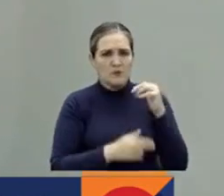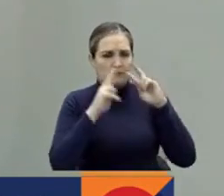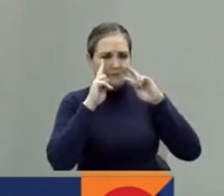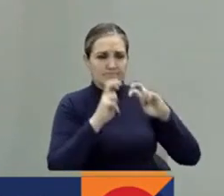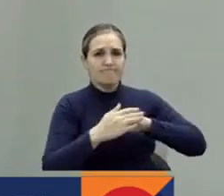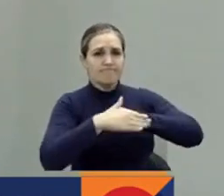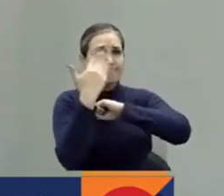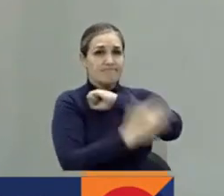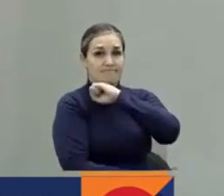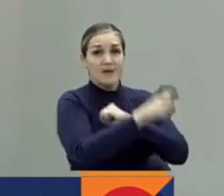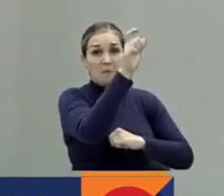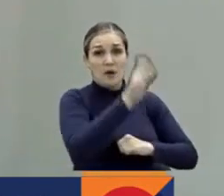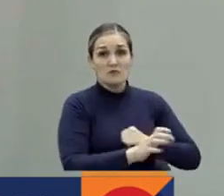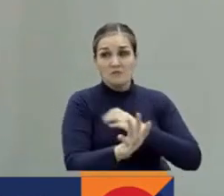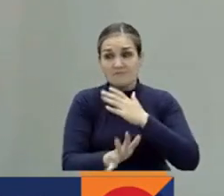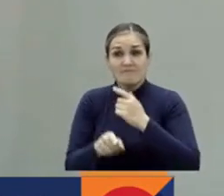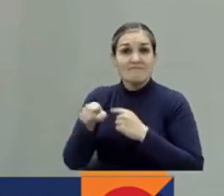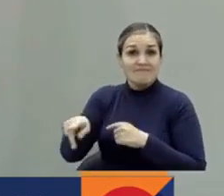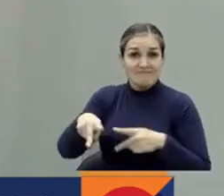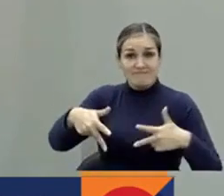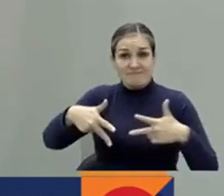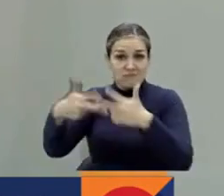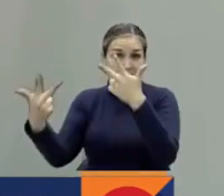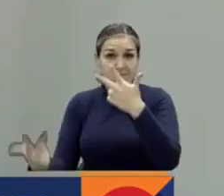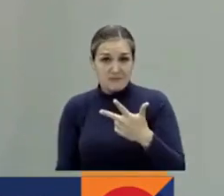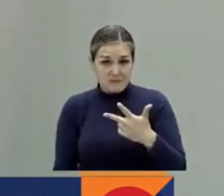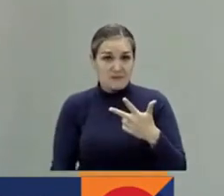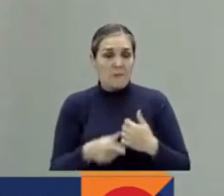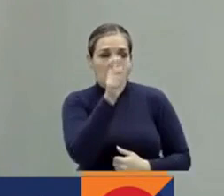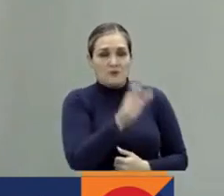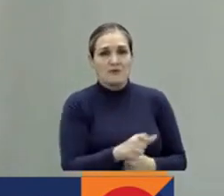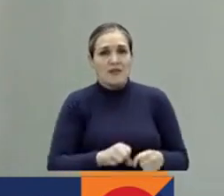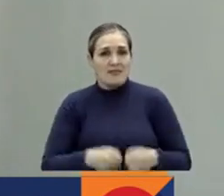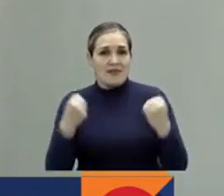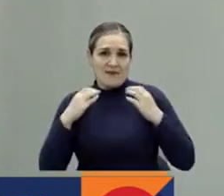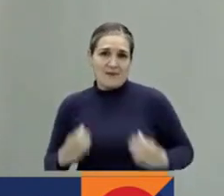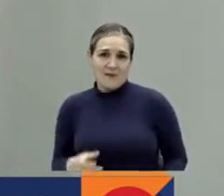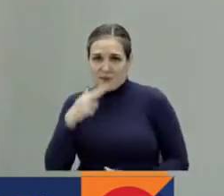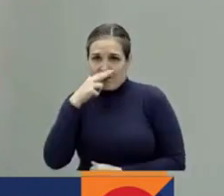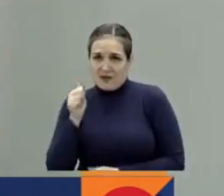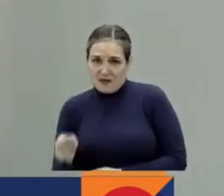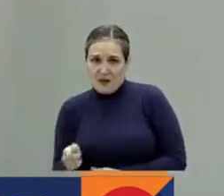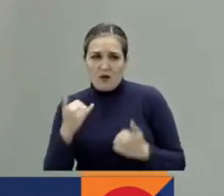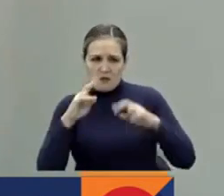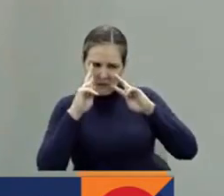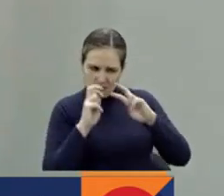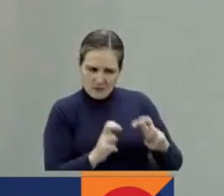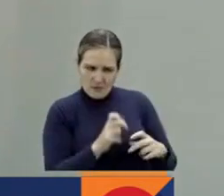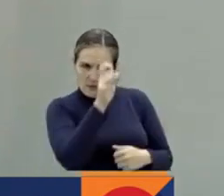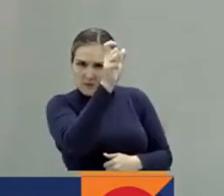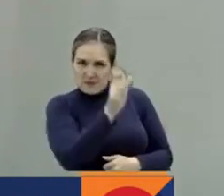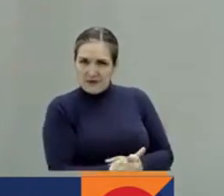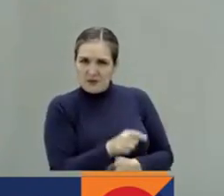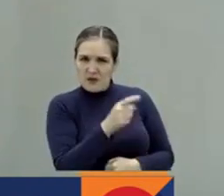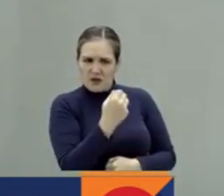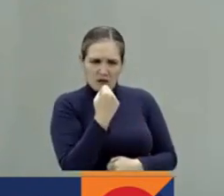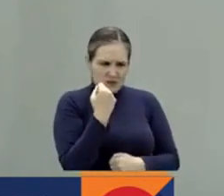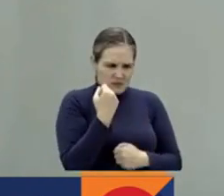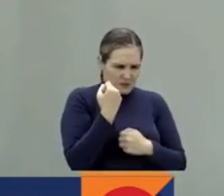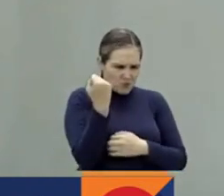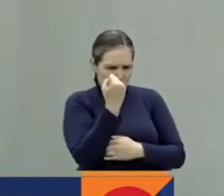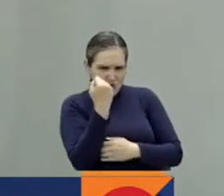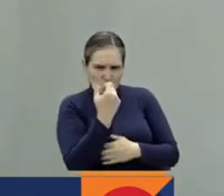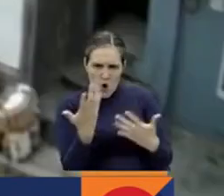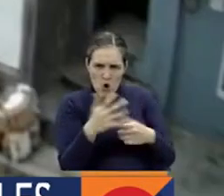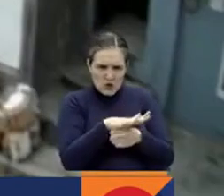penal por el delito de lesiones personales en accidente de tránsito. La Fiscalía apertura la investigación de los hechos con el fin de